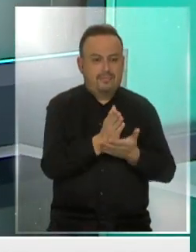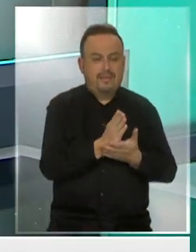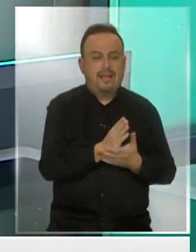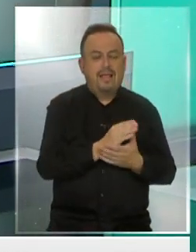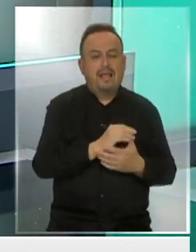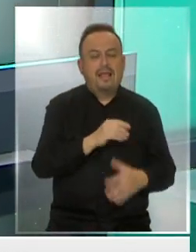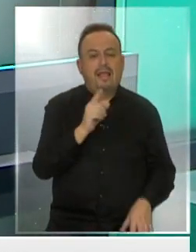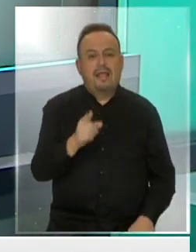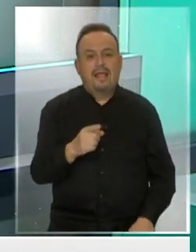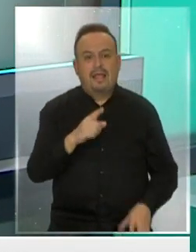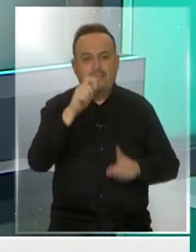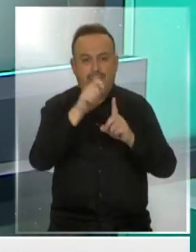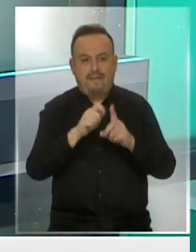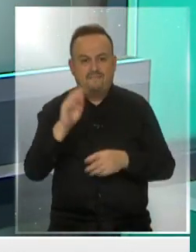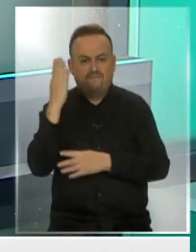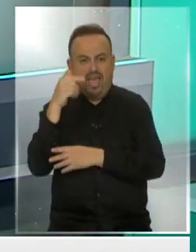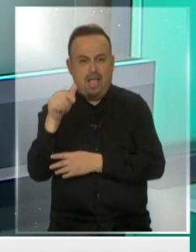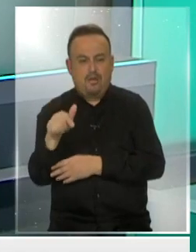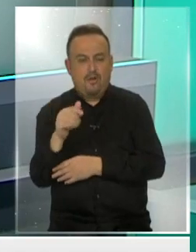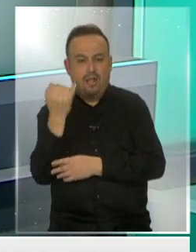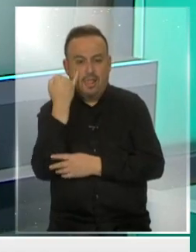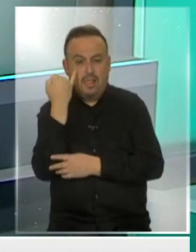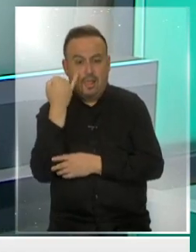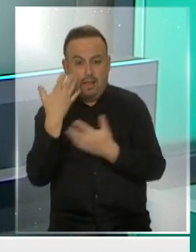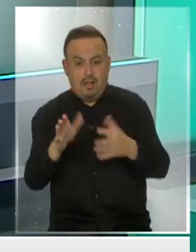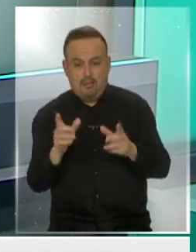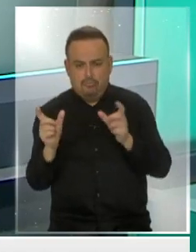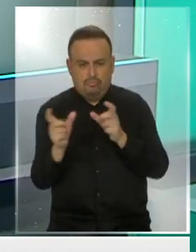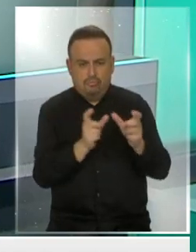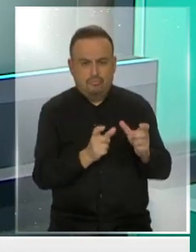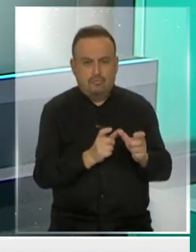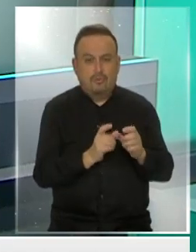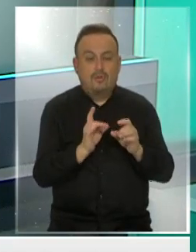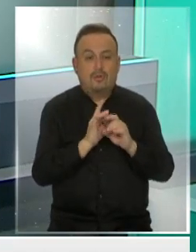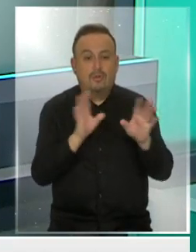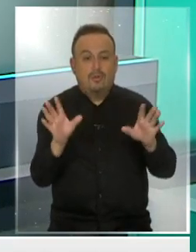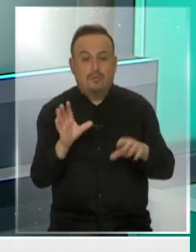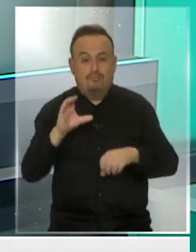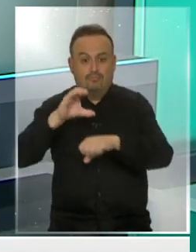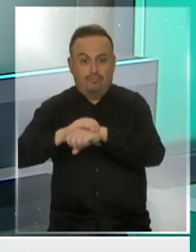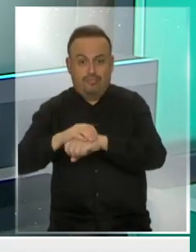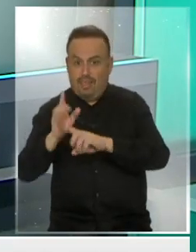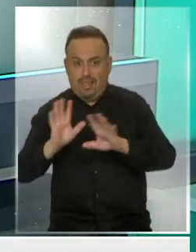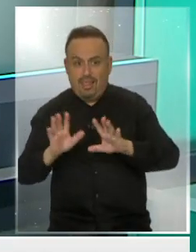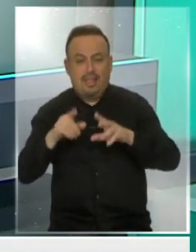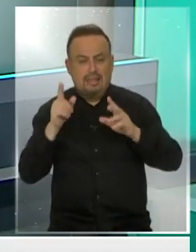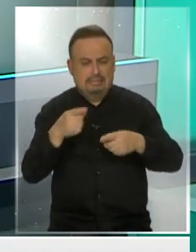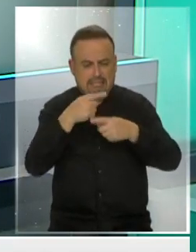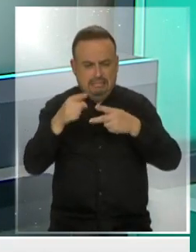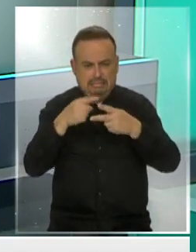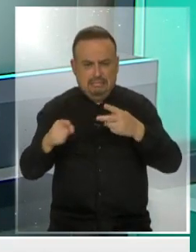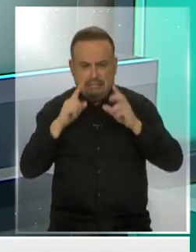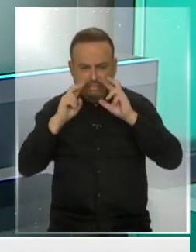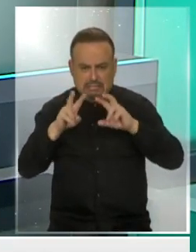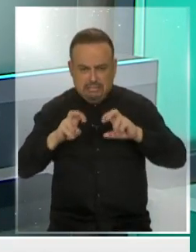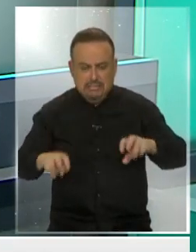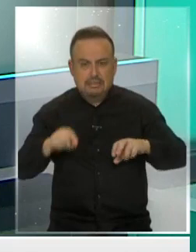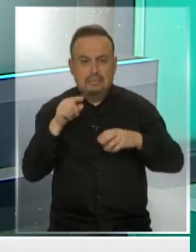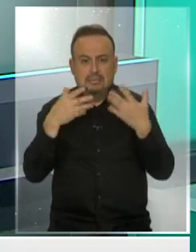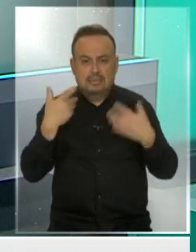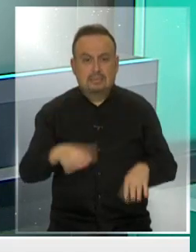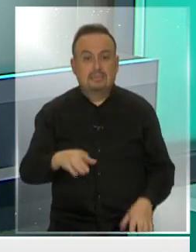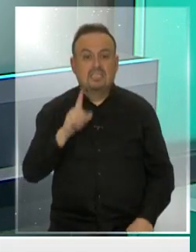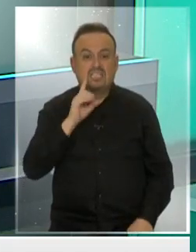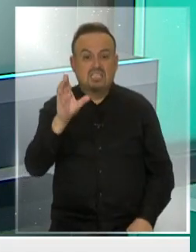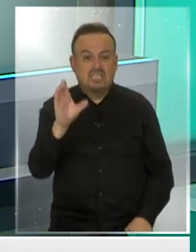un banco de independencia y que terminó en un operativo por una supuesta toma de rehenes bueno tras semanas de investigación se determinó que el